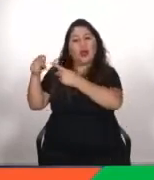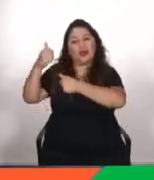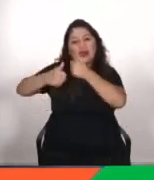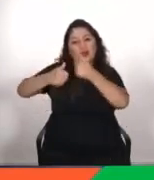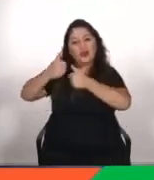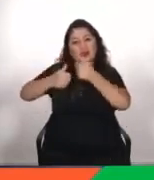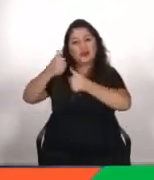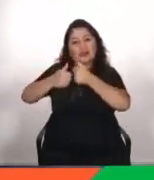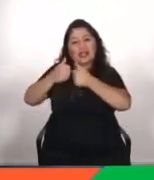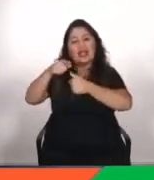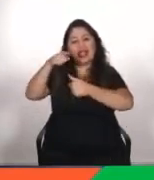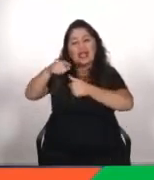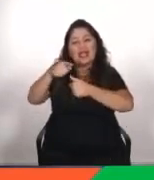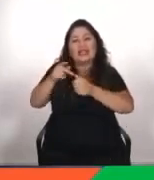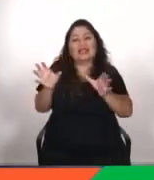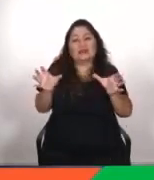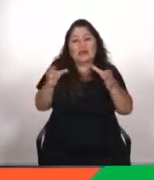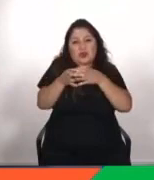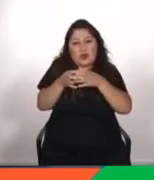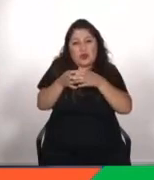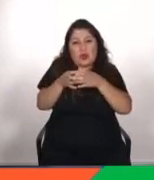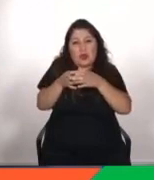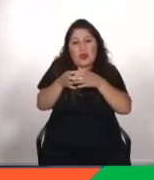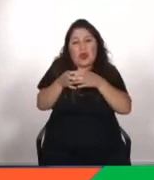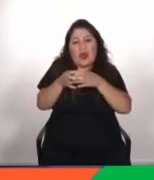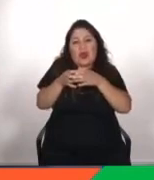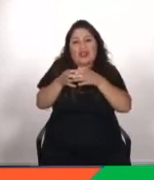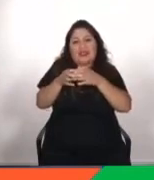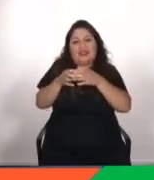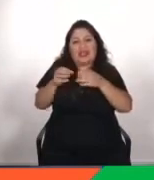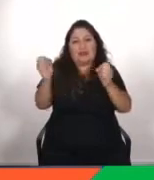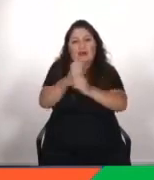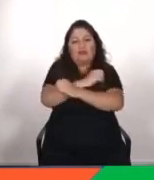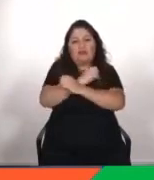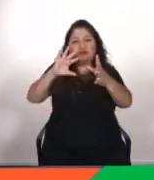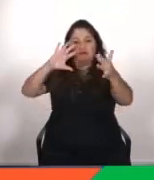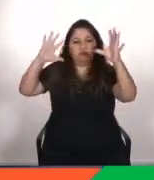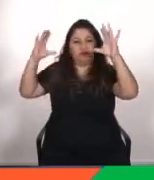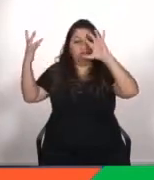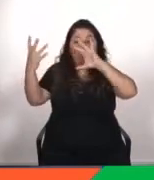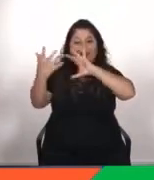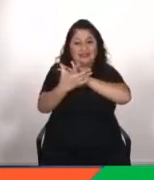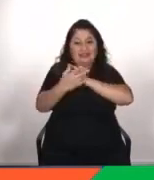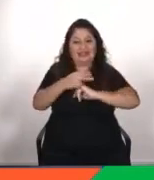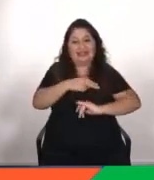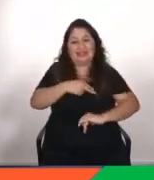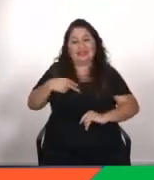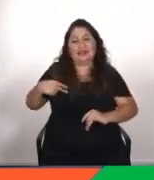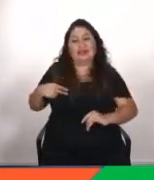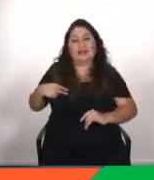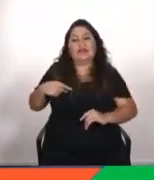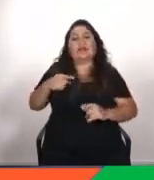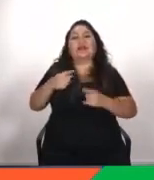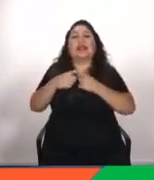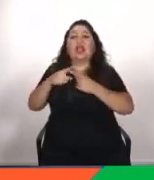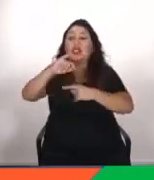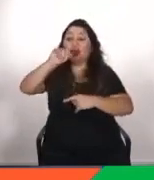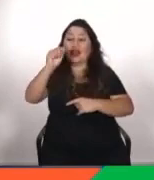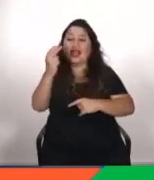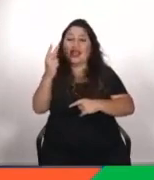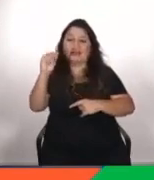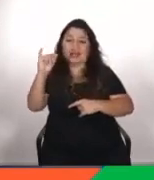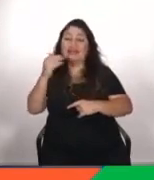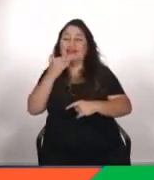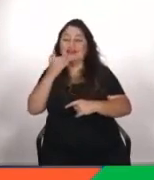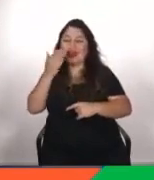que se llama Big Bang, es el grupo de monólogos científicos, donde está Javi Santolaya, que está por aquí también, y otro montón de gente. Y